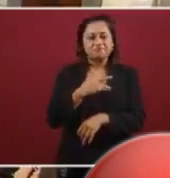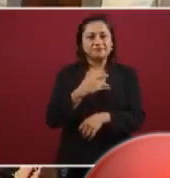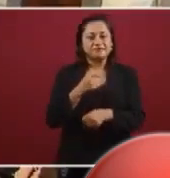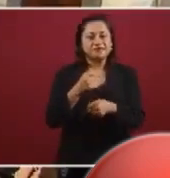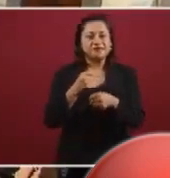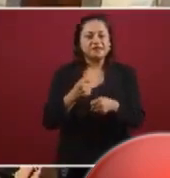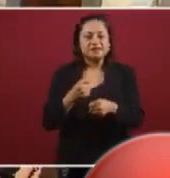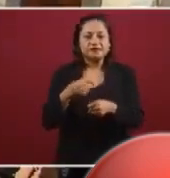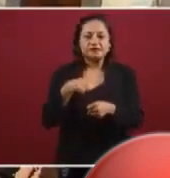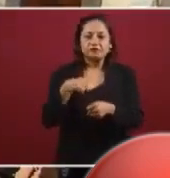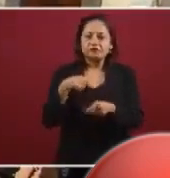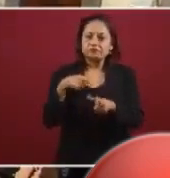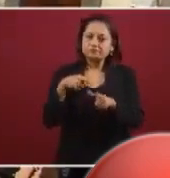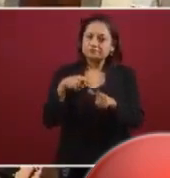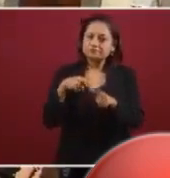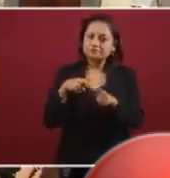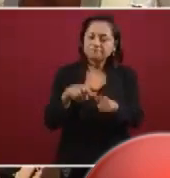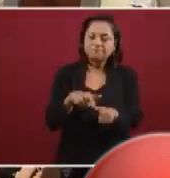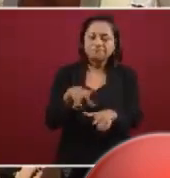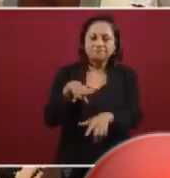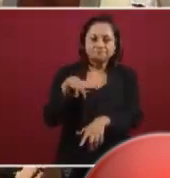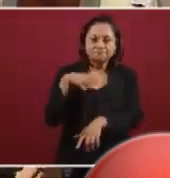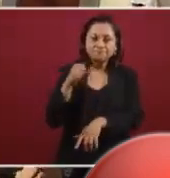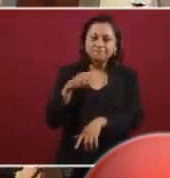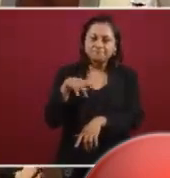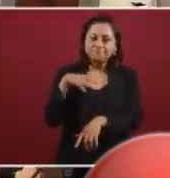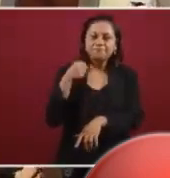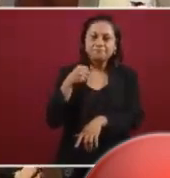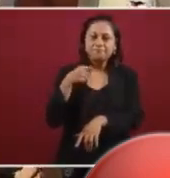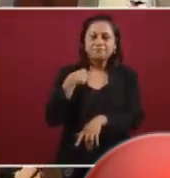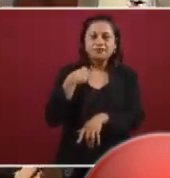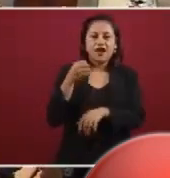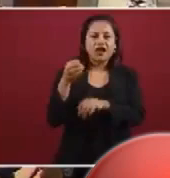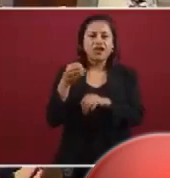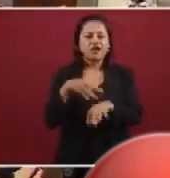Al contrario, creo que vamos a lograr